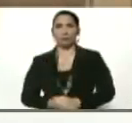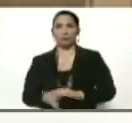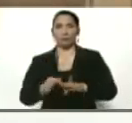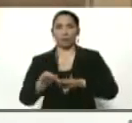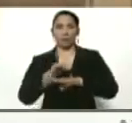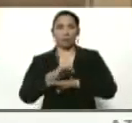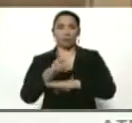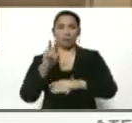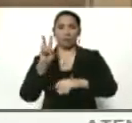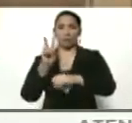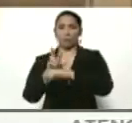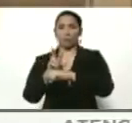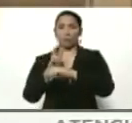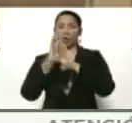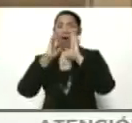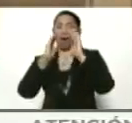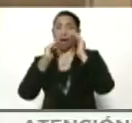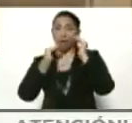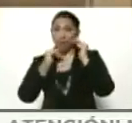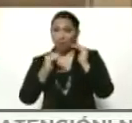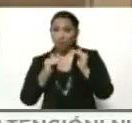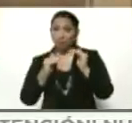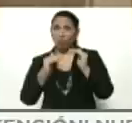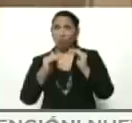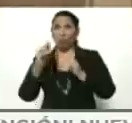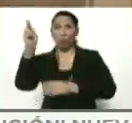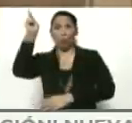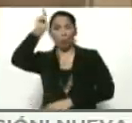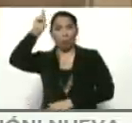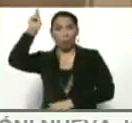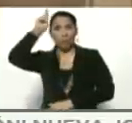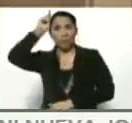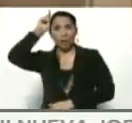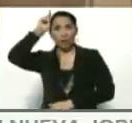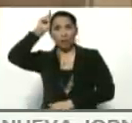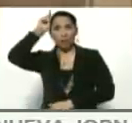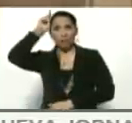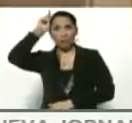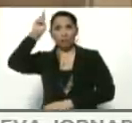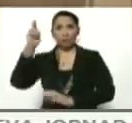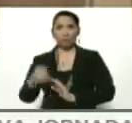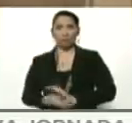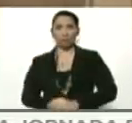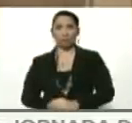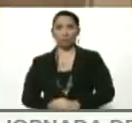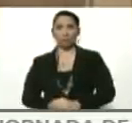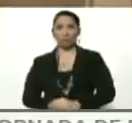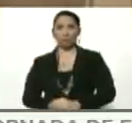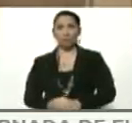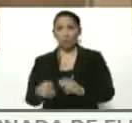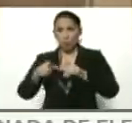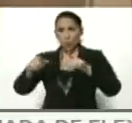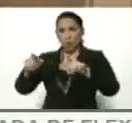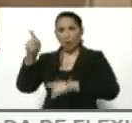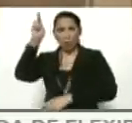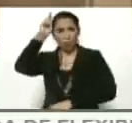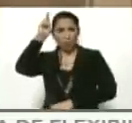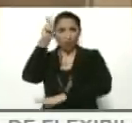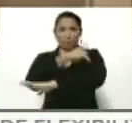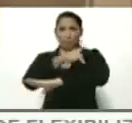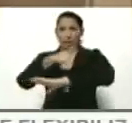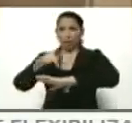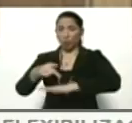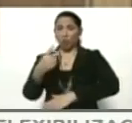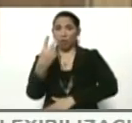municipio Vargas, atención Urimare, sector Urimare, que hoy hemos registrado 2